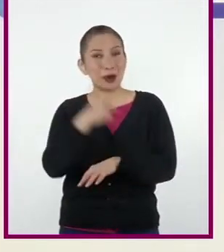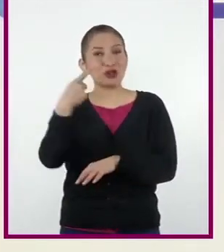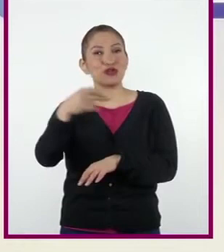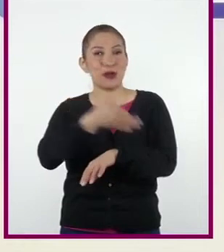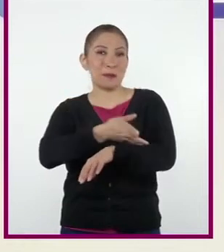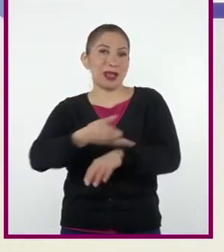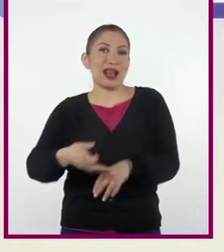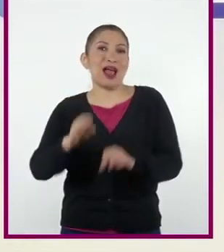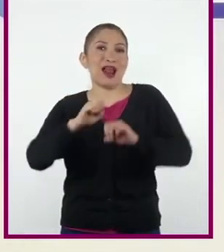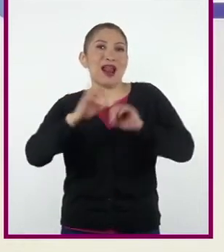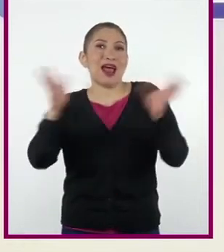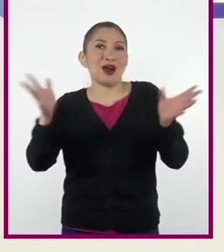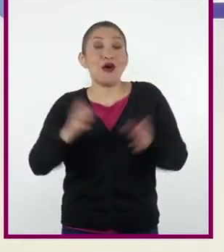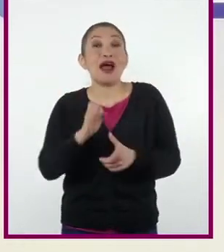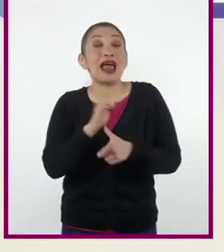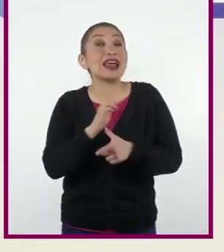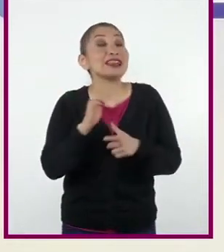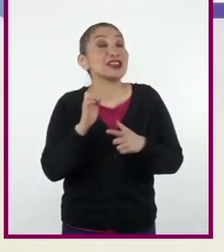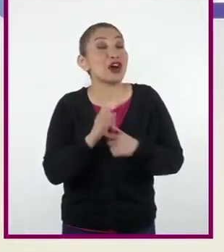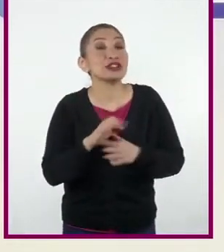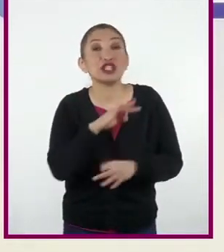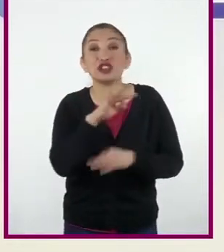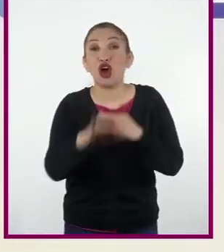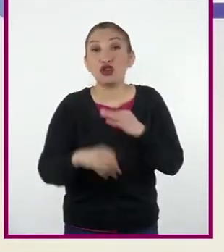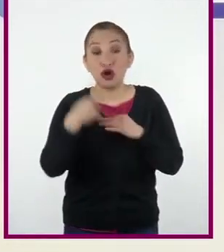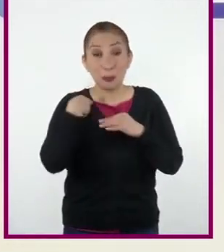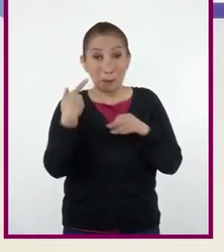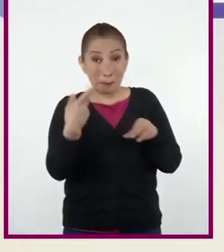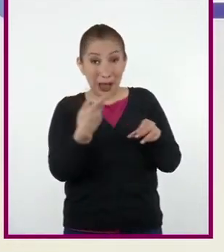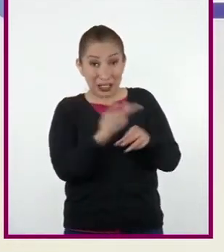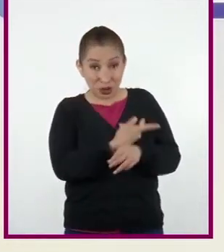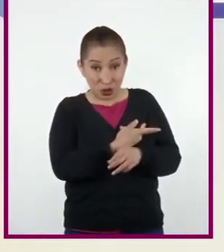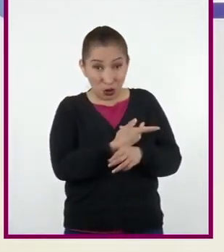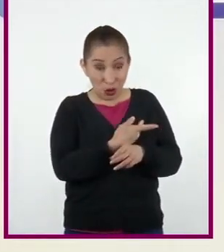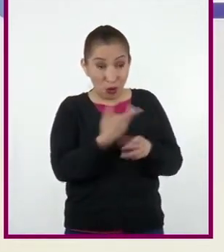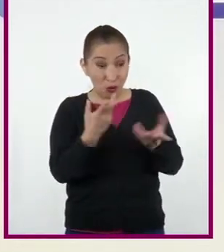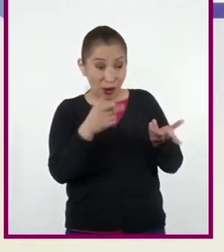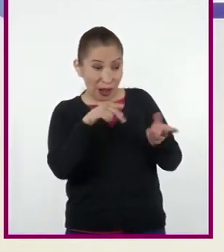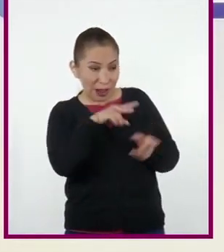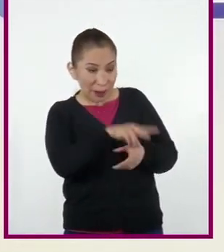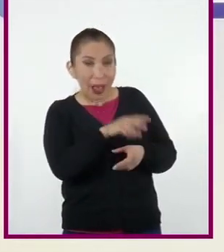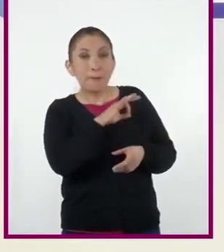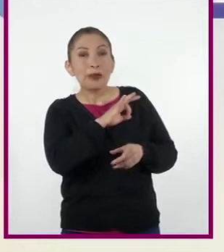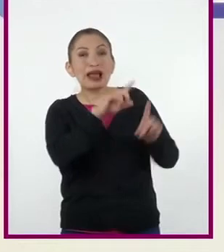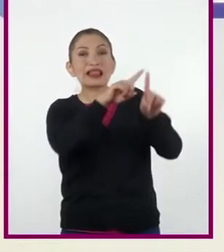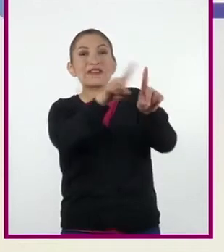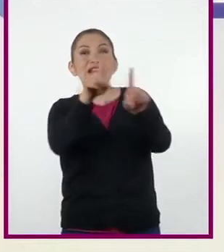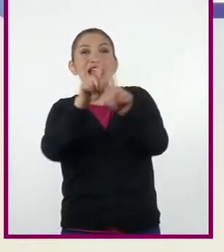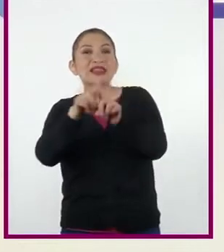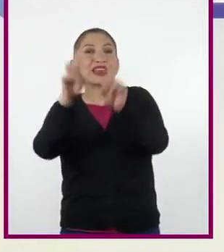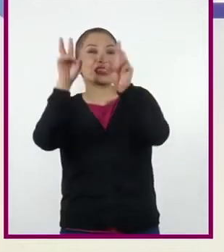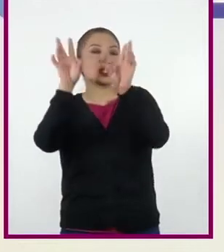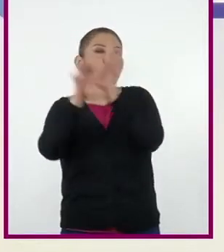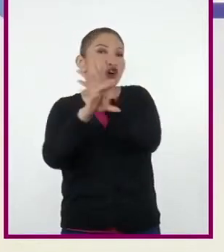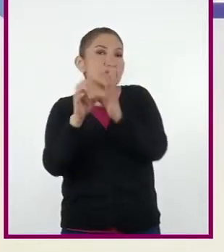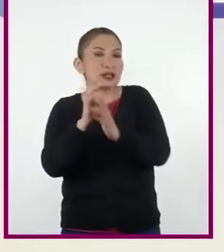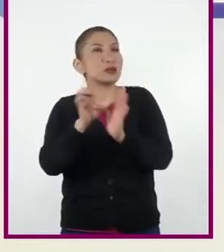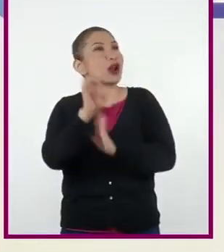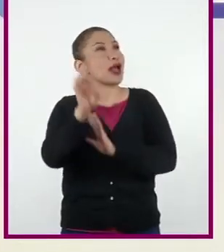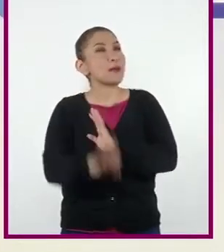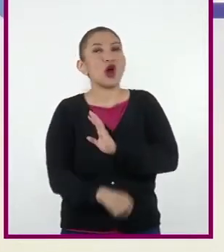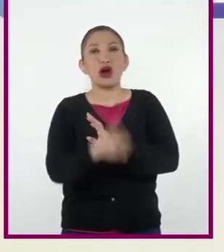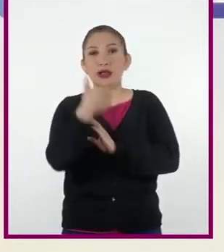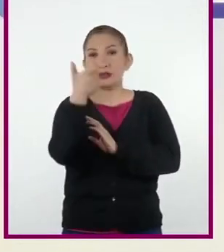su familia. Por tanto, todos estos acontecimientos pueden ser de diversos ámbitos, como son